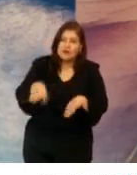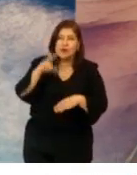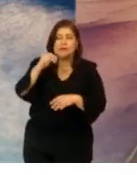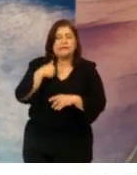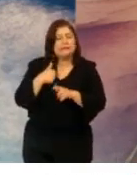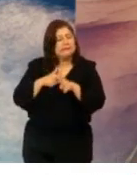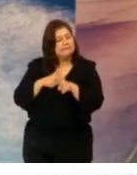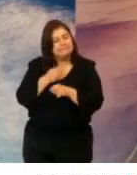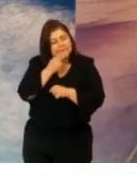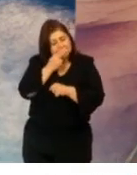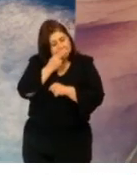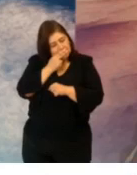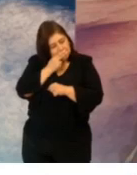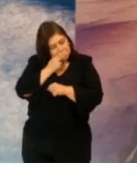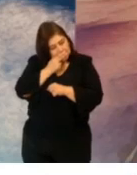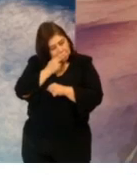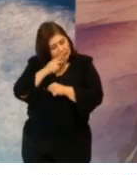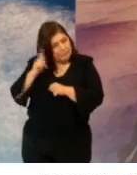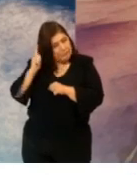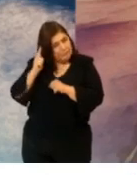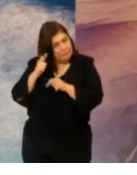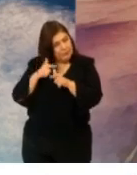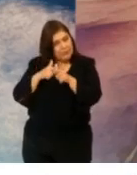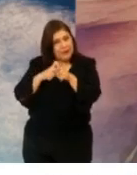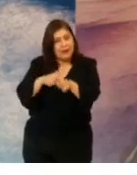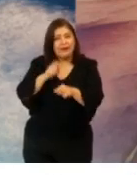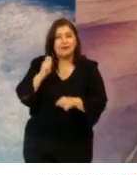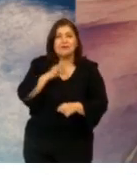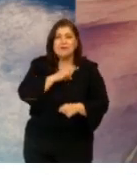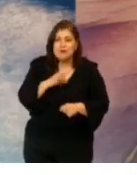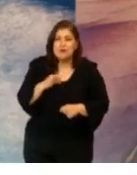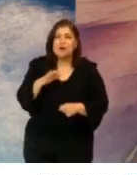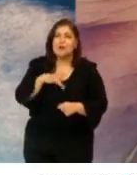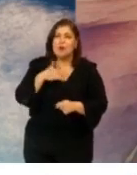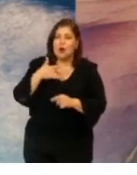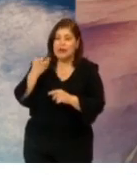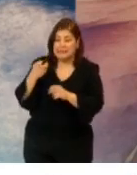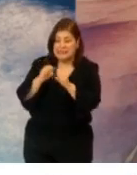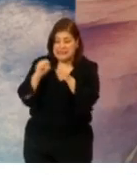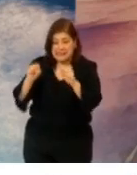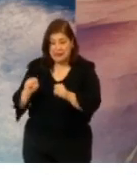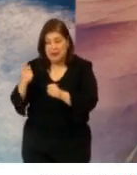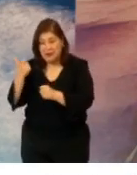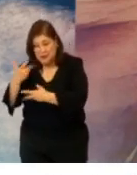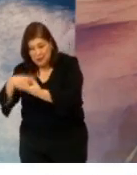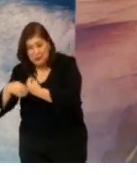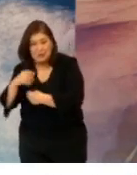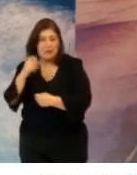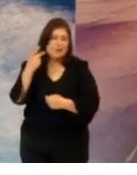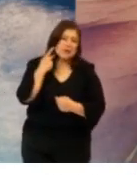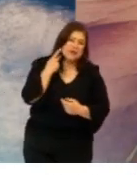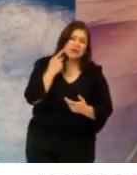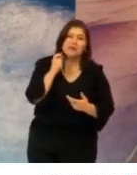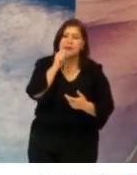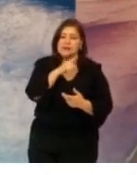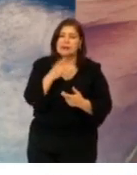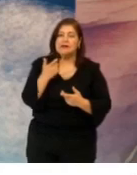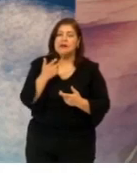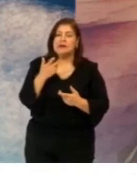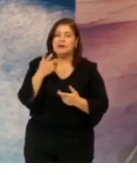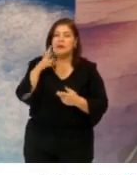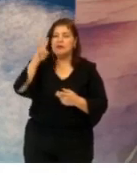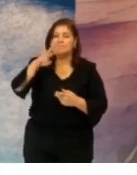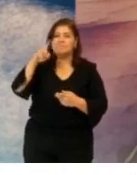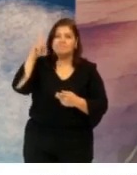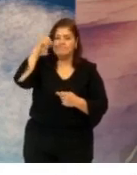esperanzadas y esperanzados en este sistema económico, en este sistema político, en esta crisis